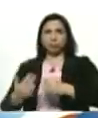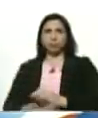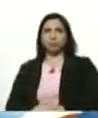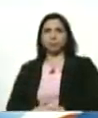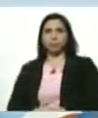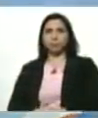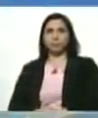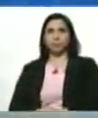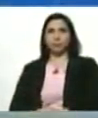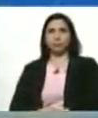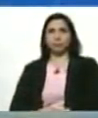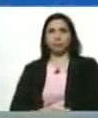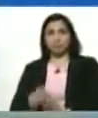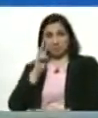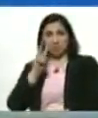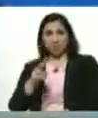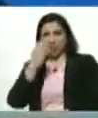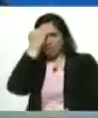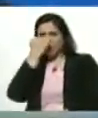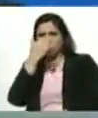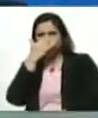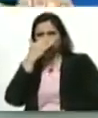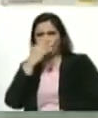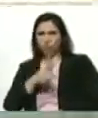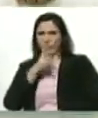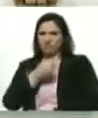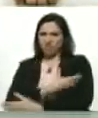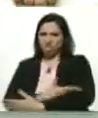una visión criminal sanguinaria